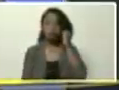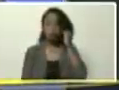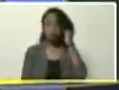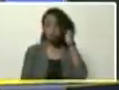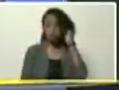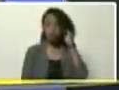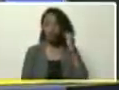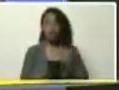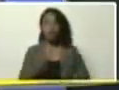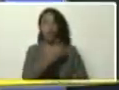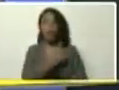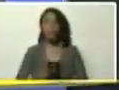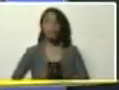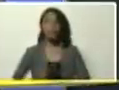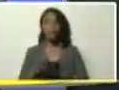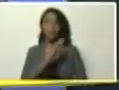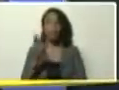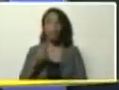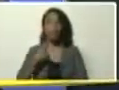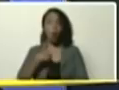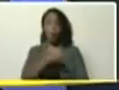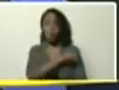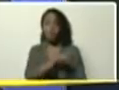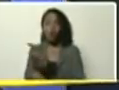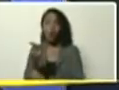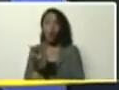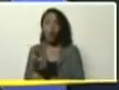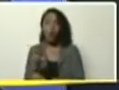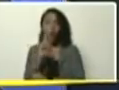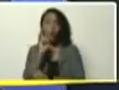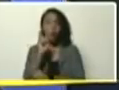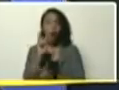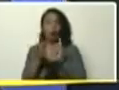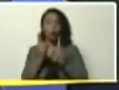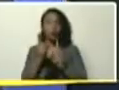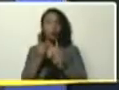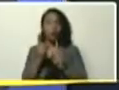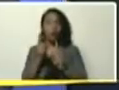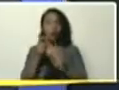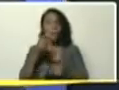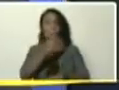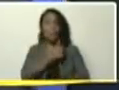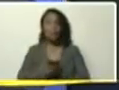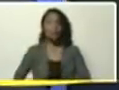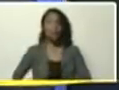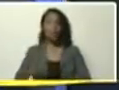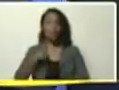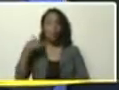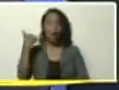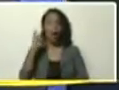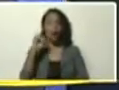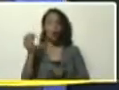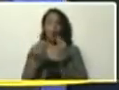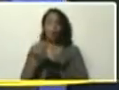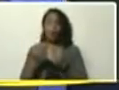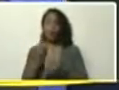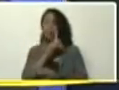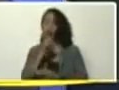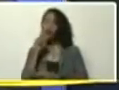desde la presidencia de la República, mandé unos inspectores presidenciales. Yo tengo, ¿cómo que se llama,